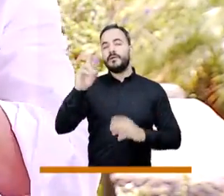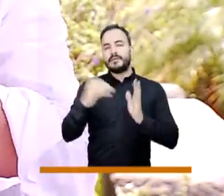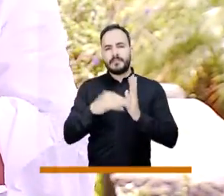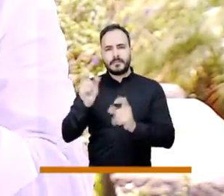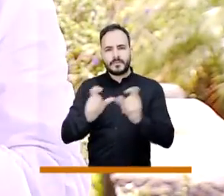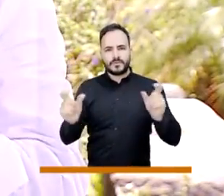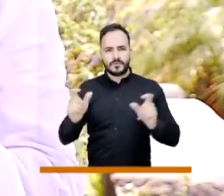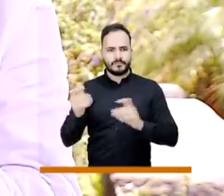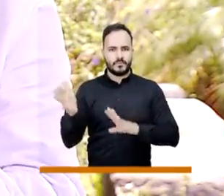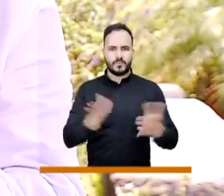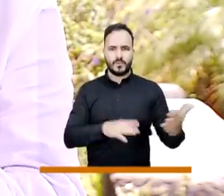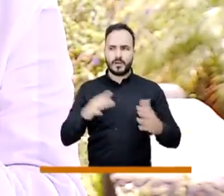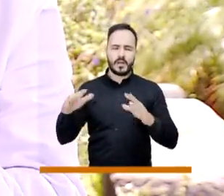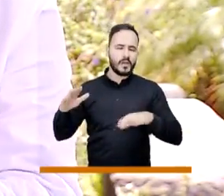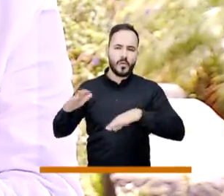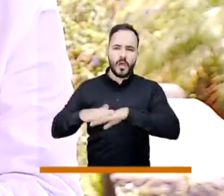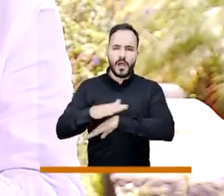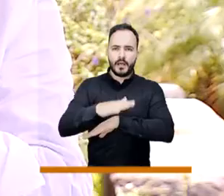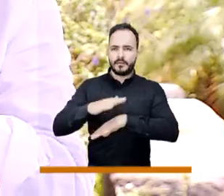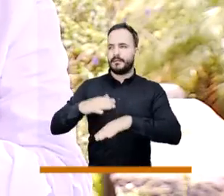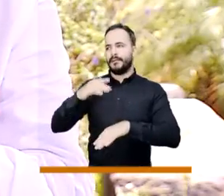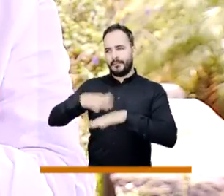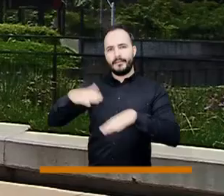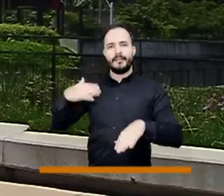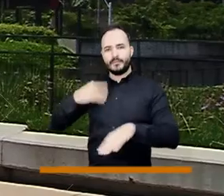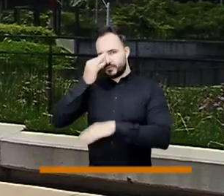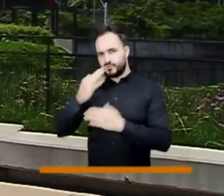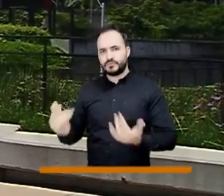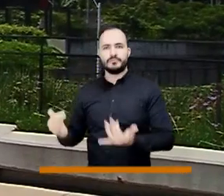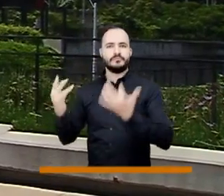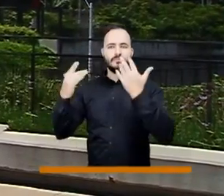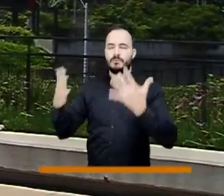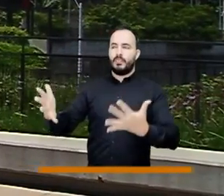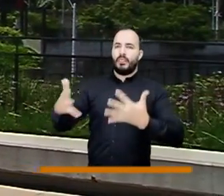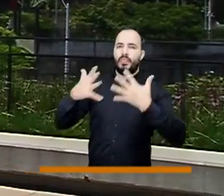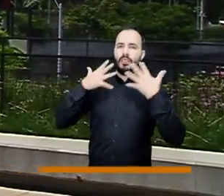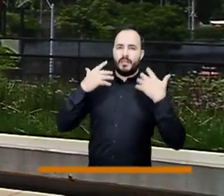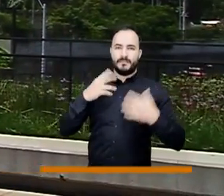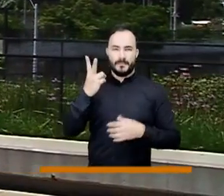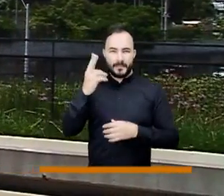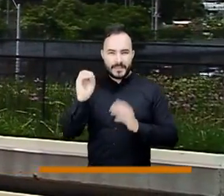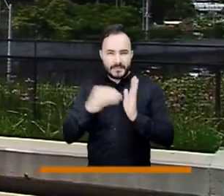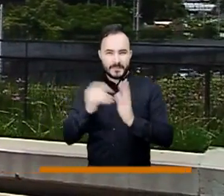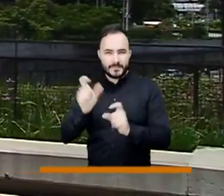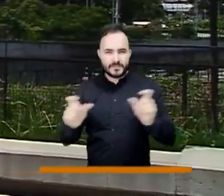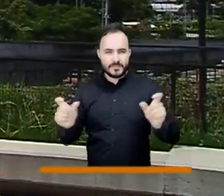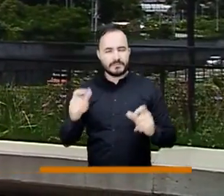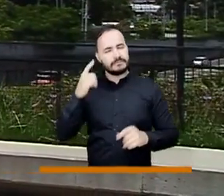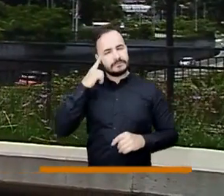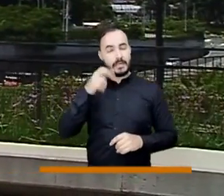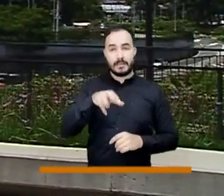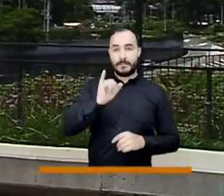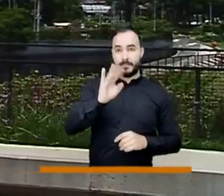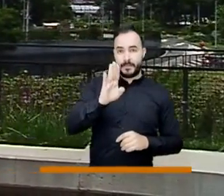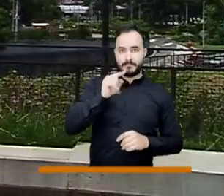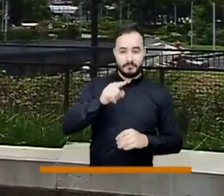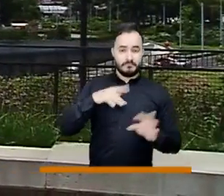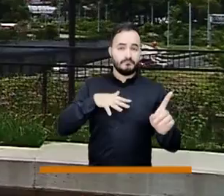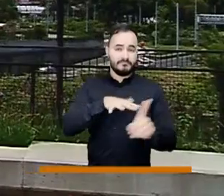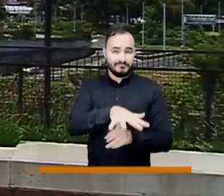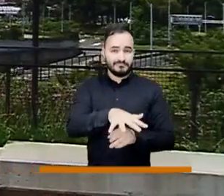y el 1,5% del PIB se pierde en problemas de calidad de aire. Si uno llevara eso a Medellín,